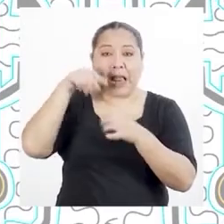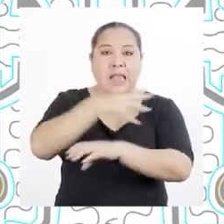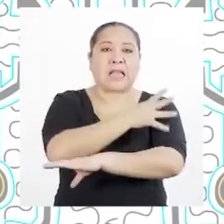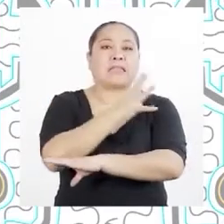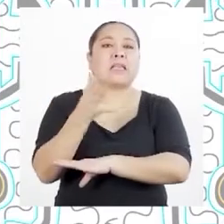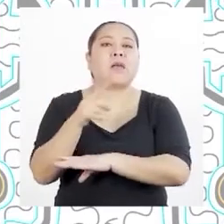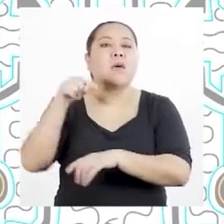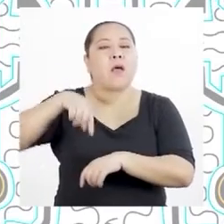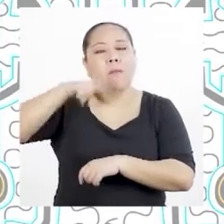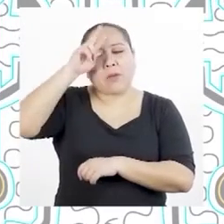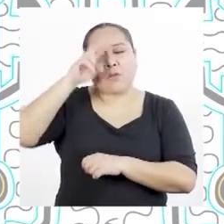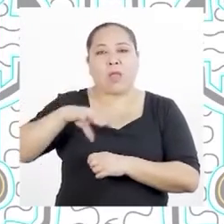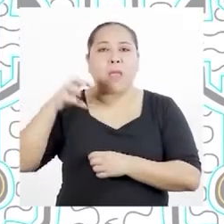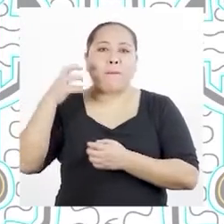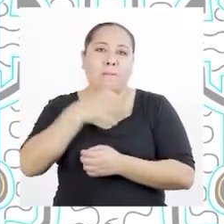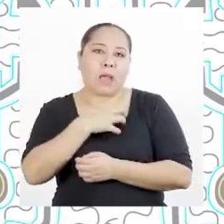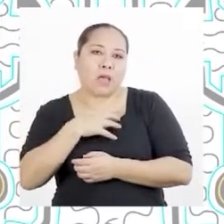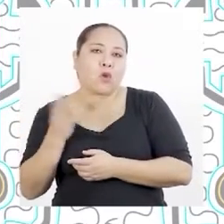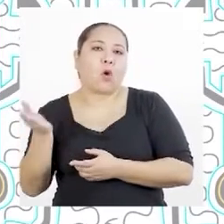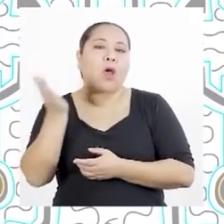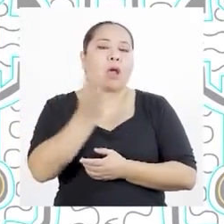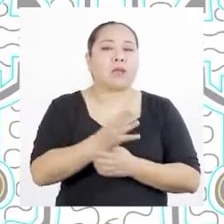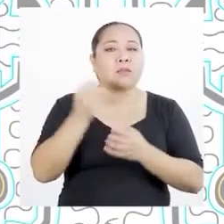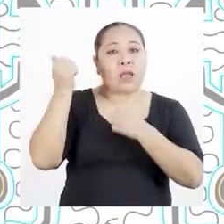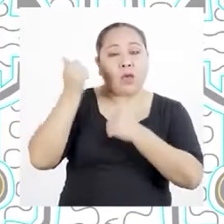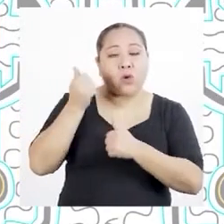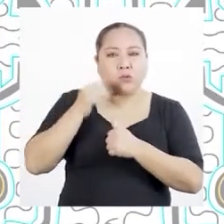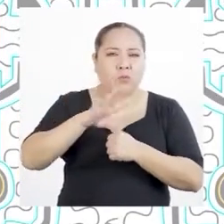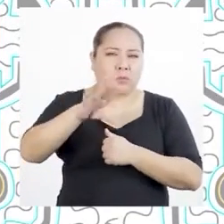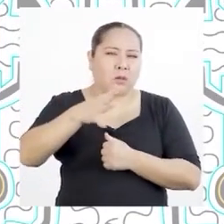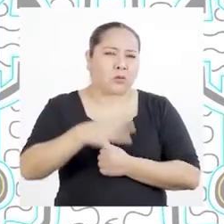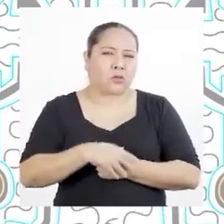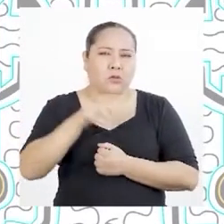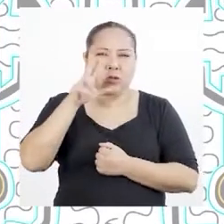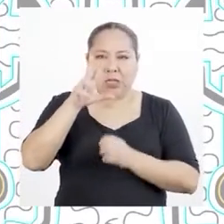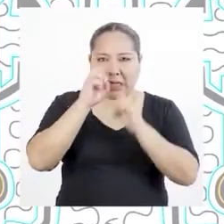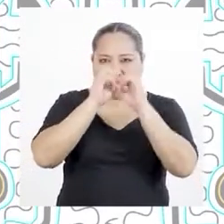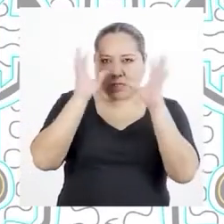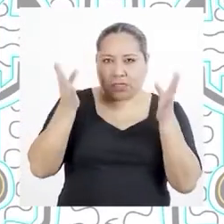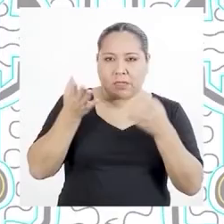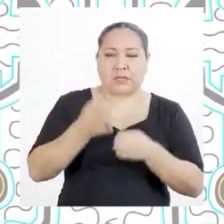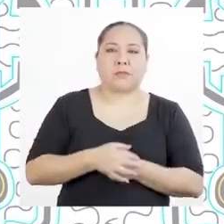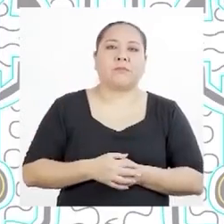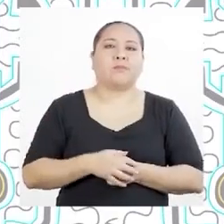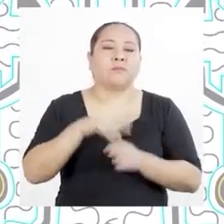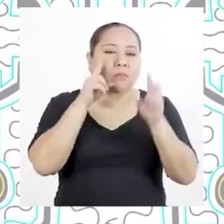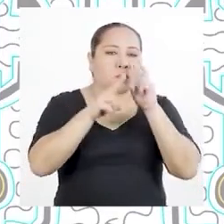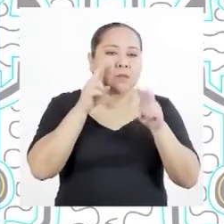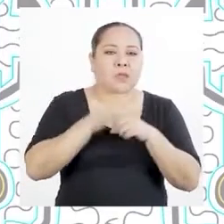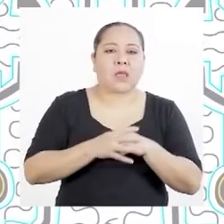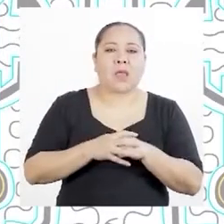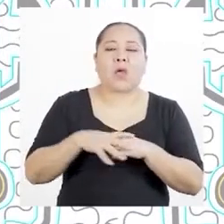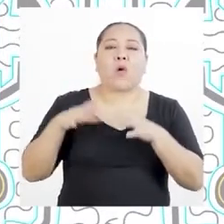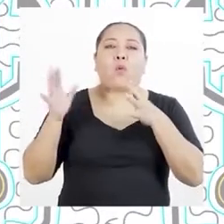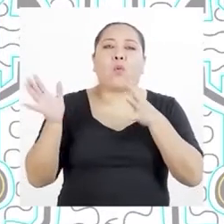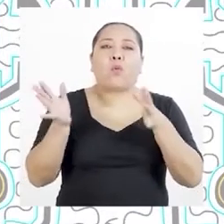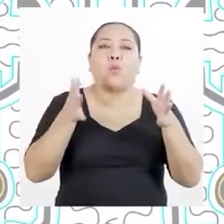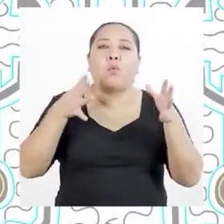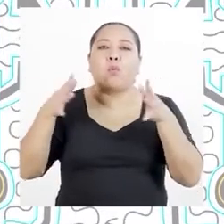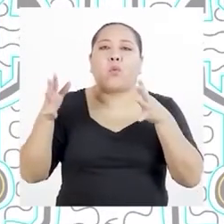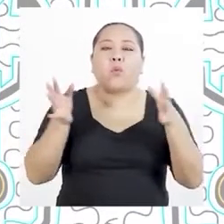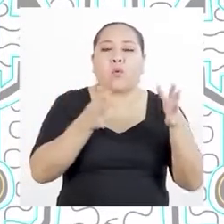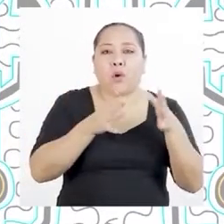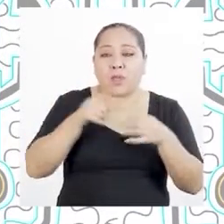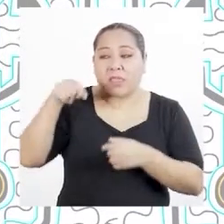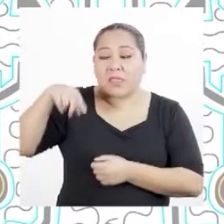entre los meses de mayo y agosto y dura aproximadamente 3 días. Consiste en una masa de aire frío que viene